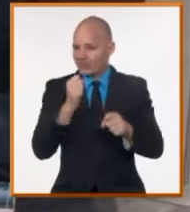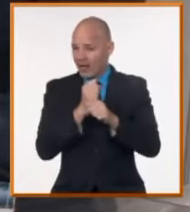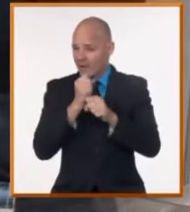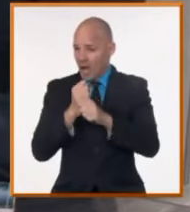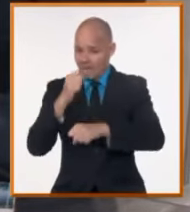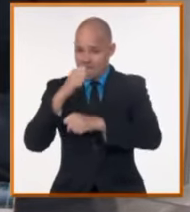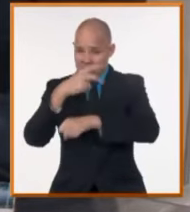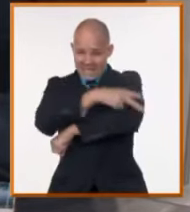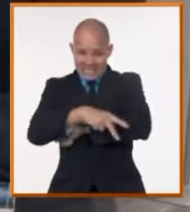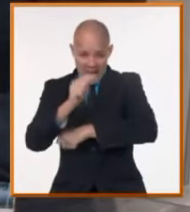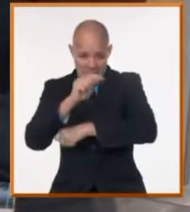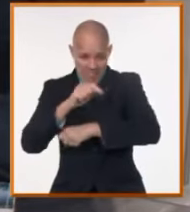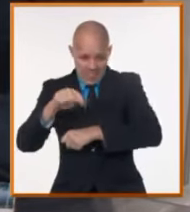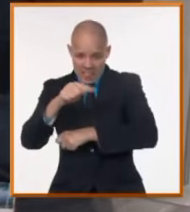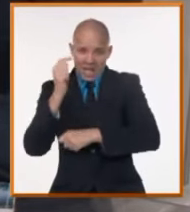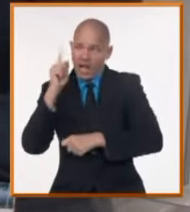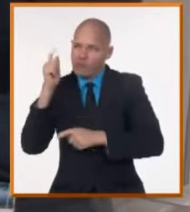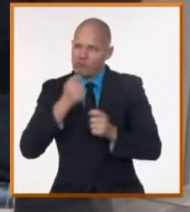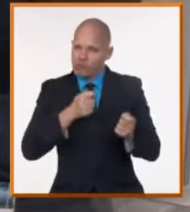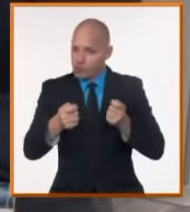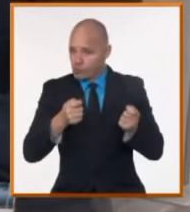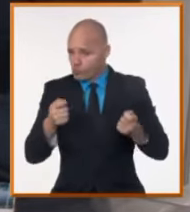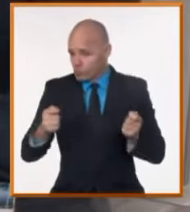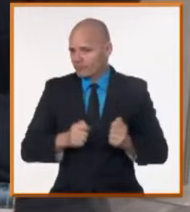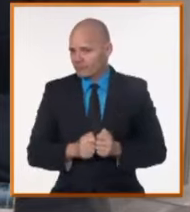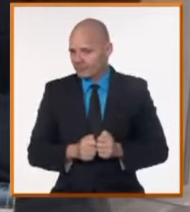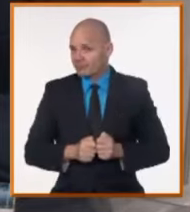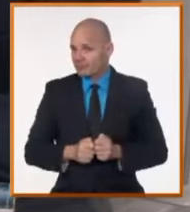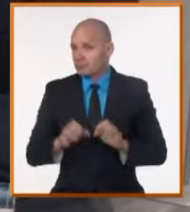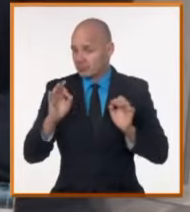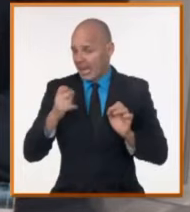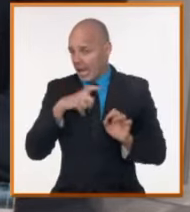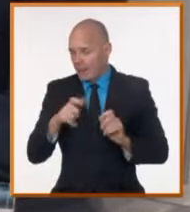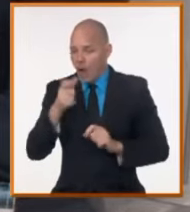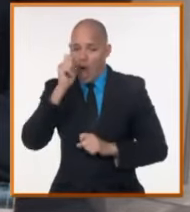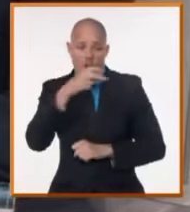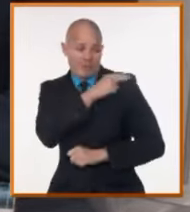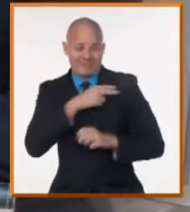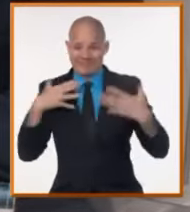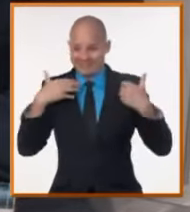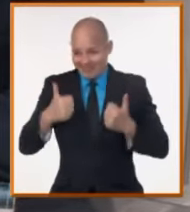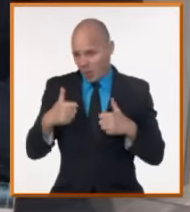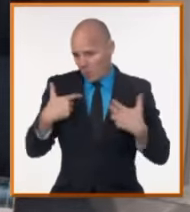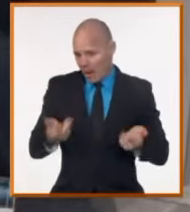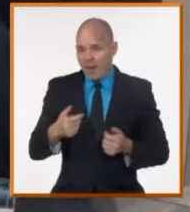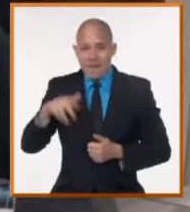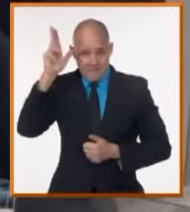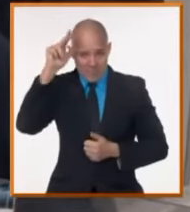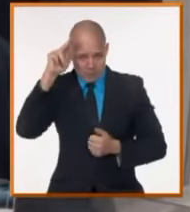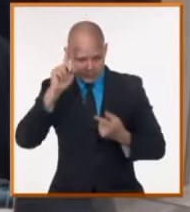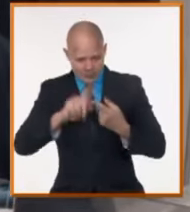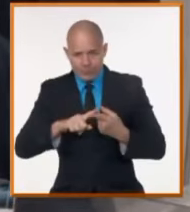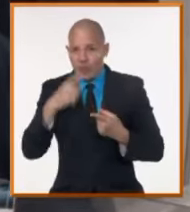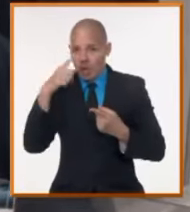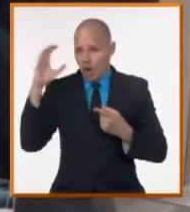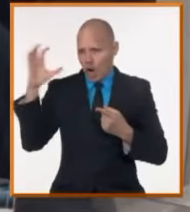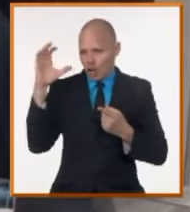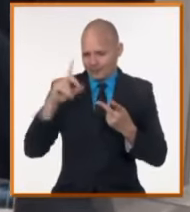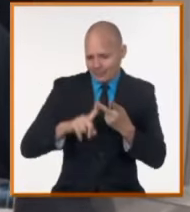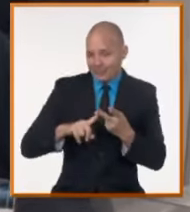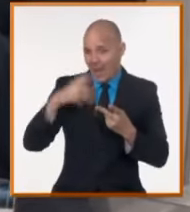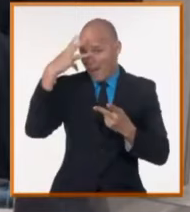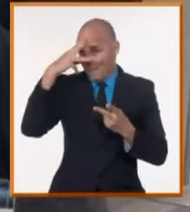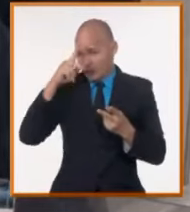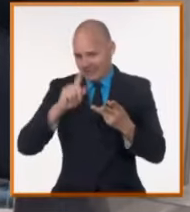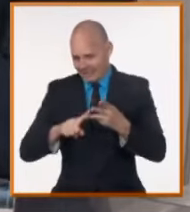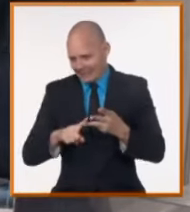toda la correspondencia diplomática. William Tudor, desde Perú. Harrison, desde Colombia. Poinsett, desde México, que